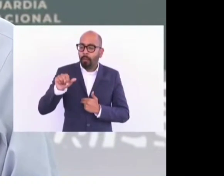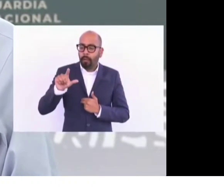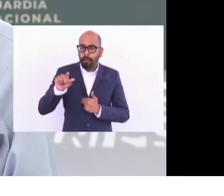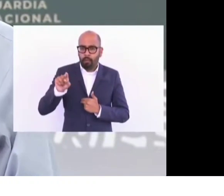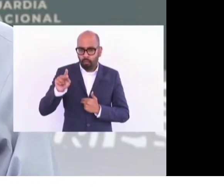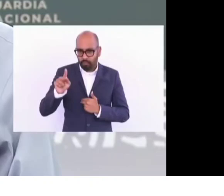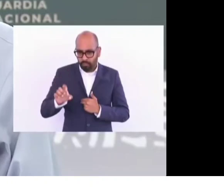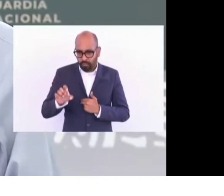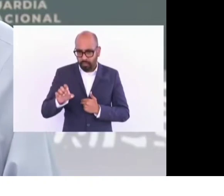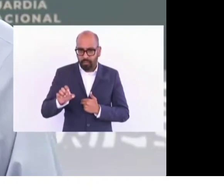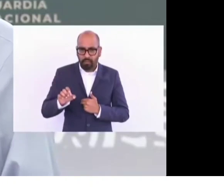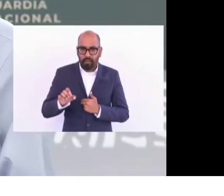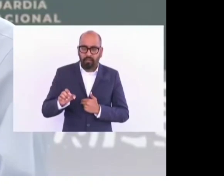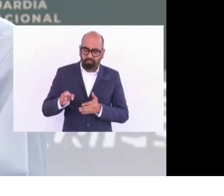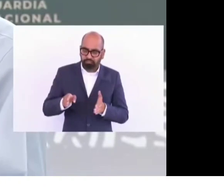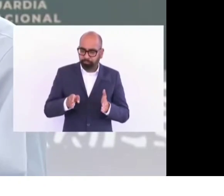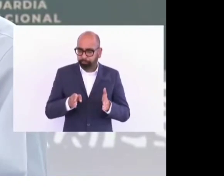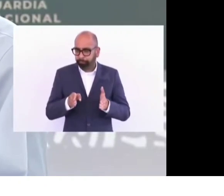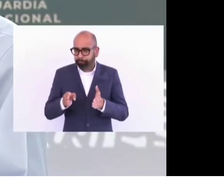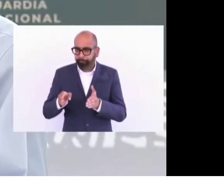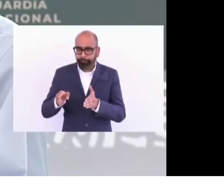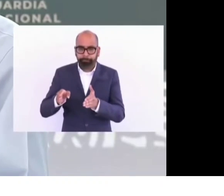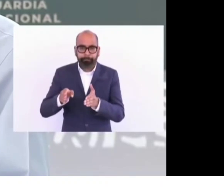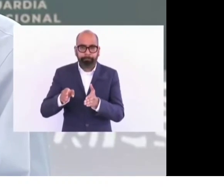en el camino que va de